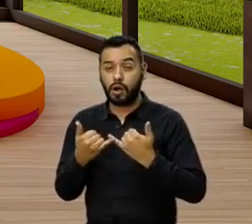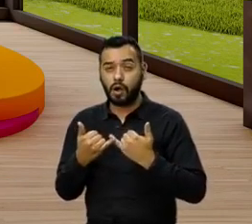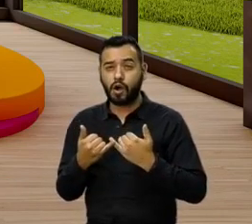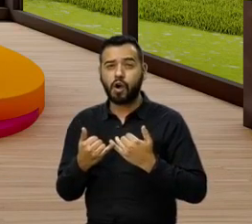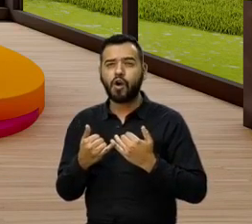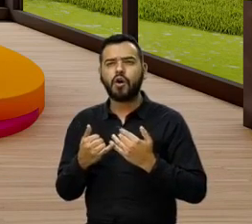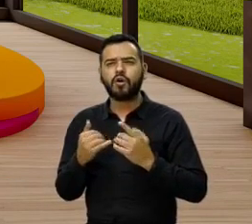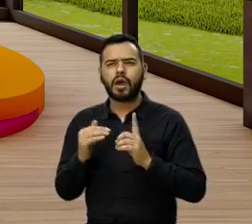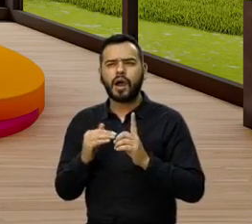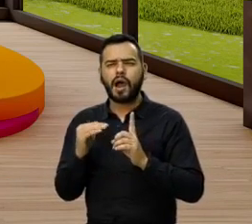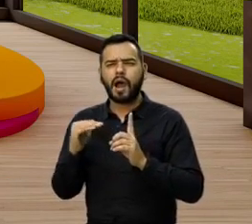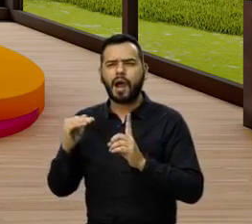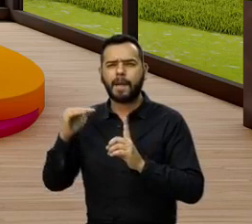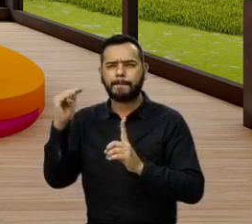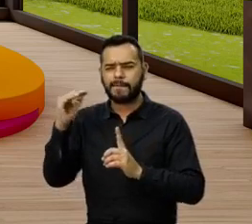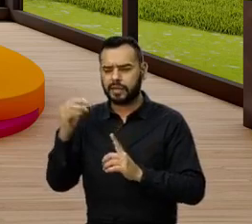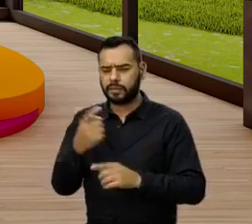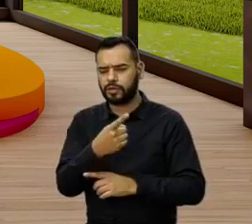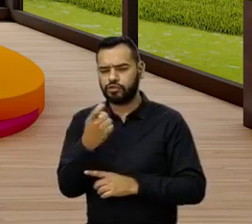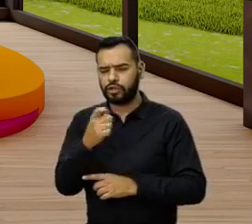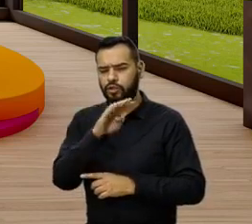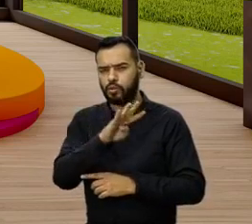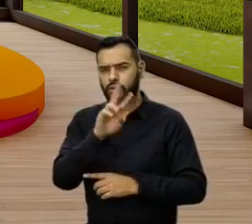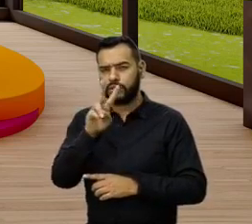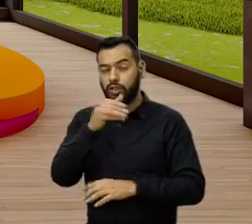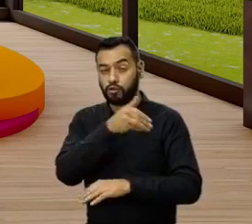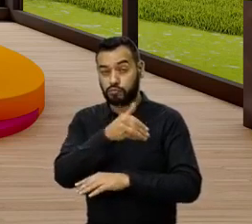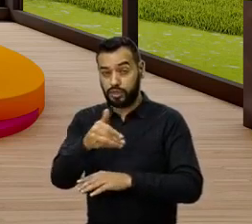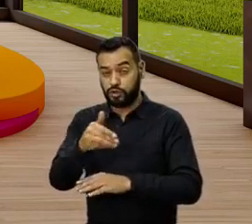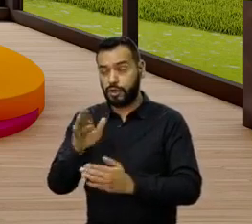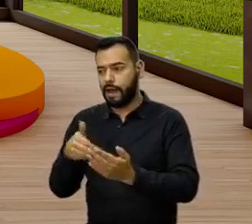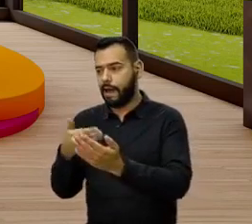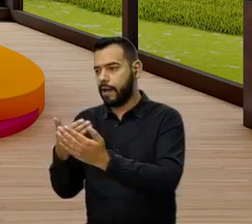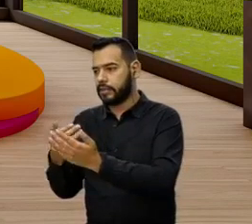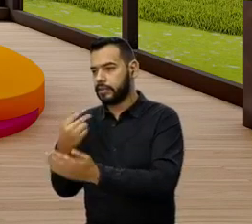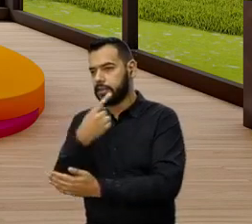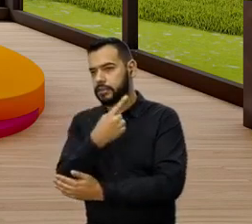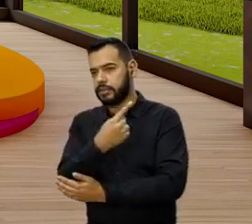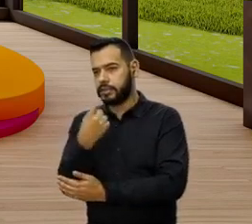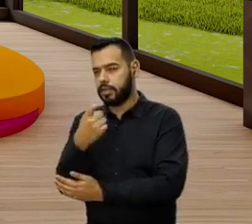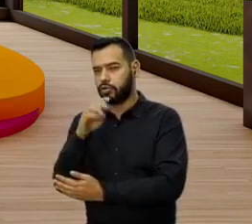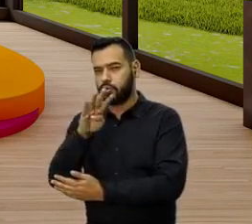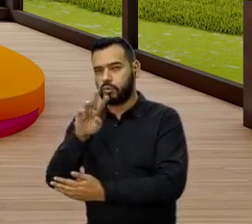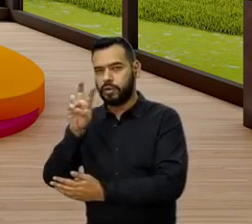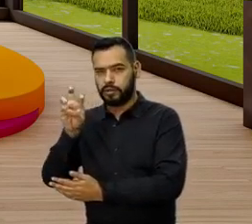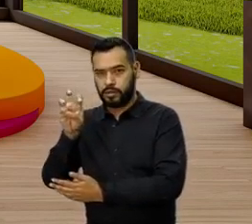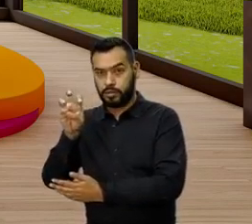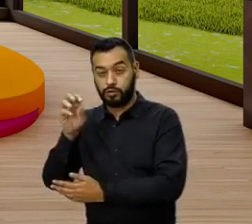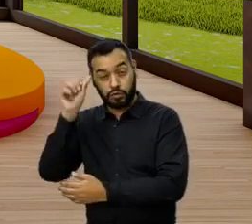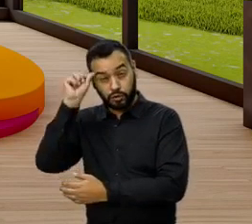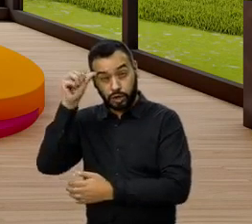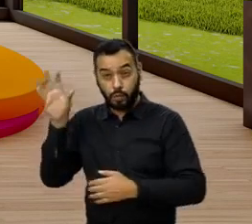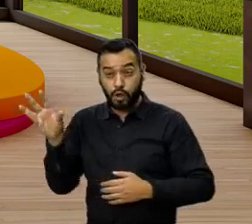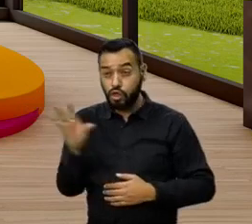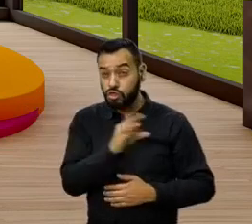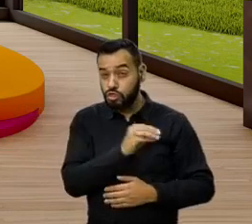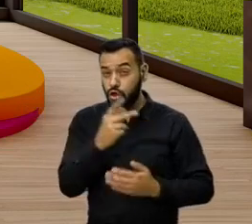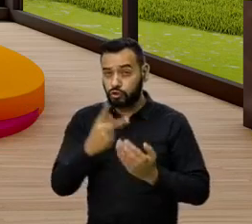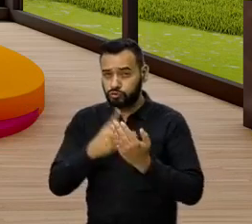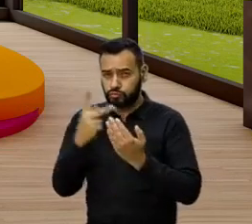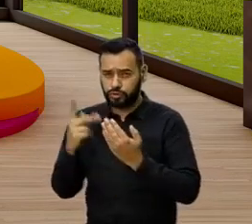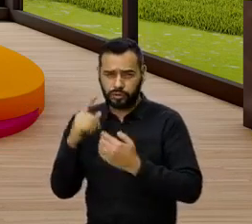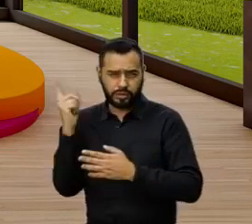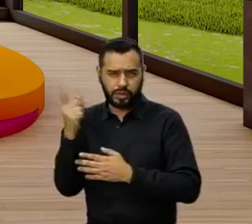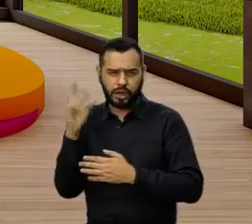apartamentos se están comercializando desde 142 millones de pesos hasta 148 recordemos que todos nuestros proyectos y en